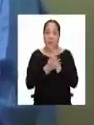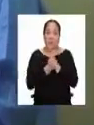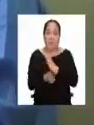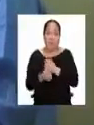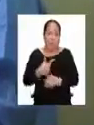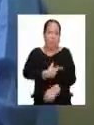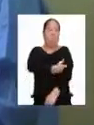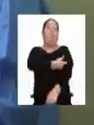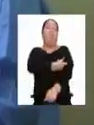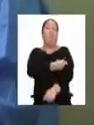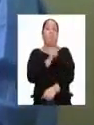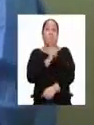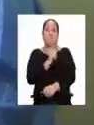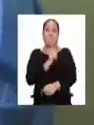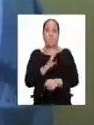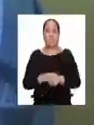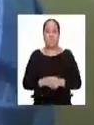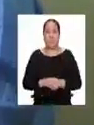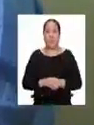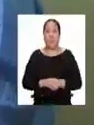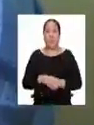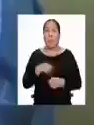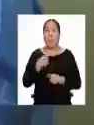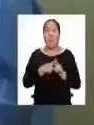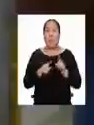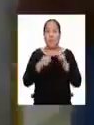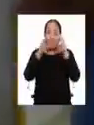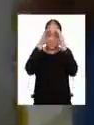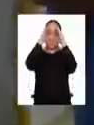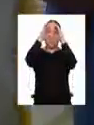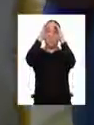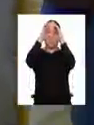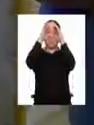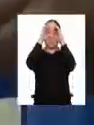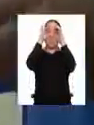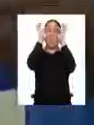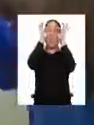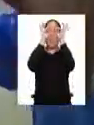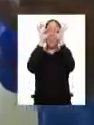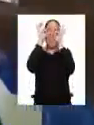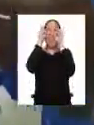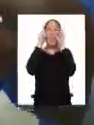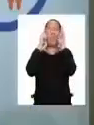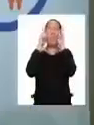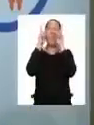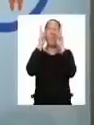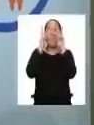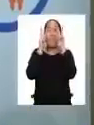niño se queda tan distraído, siempre es un efectivo.